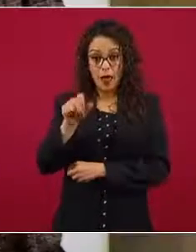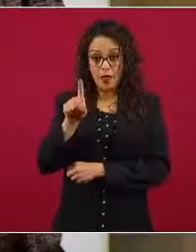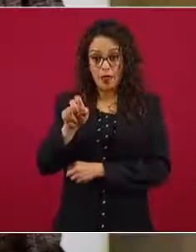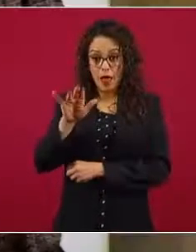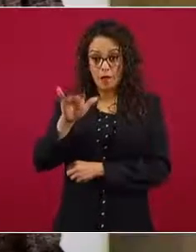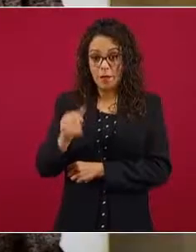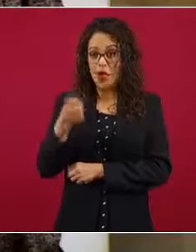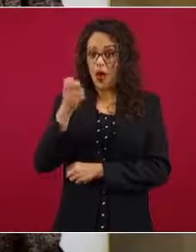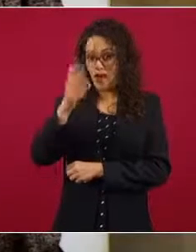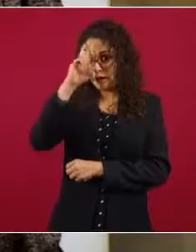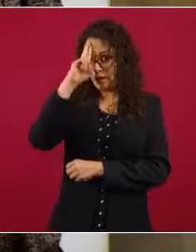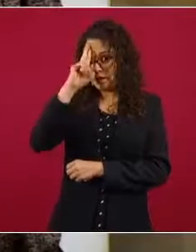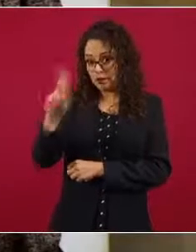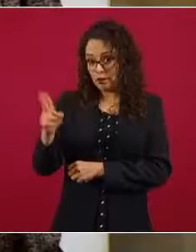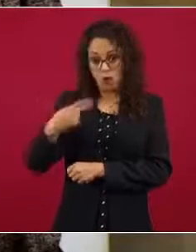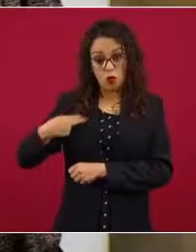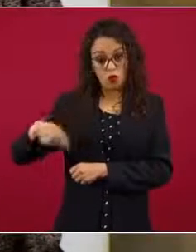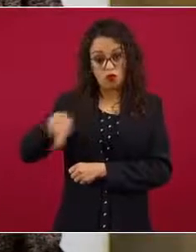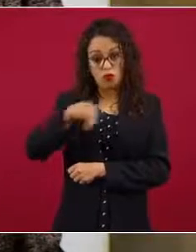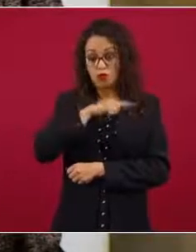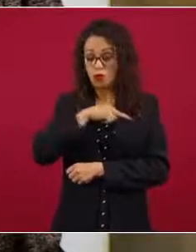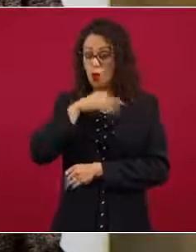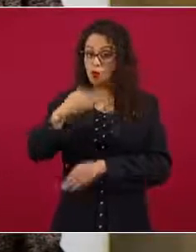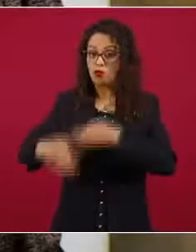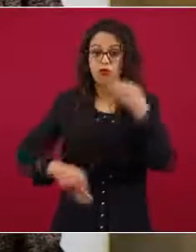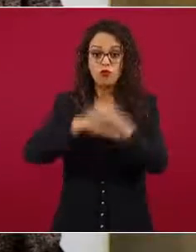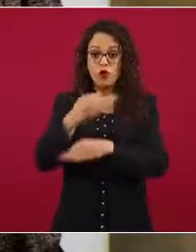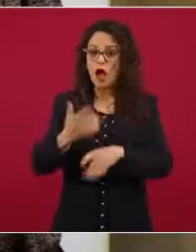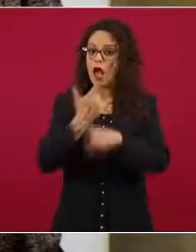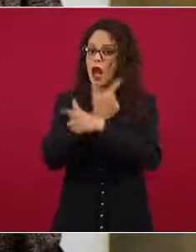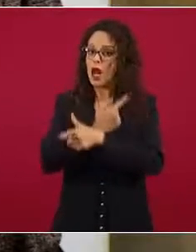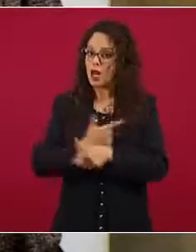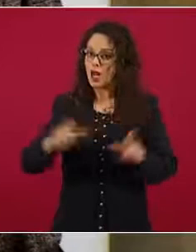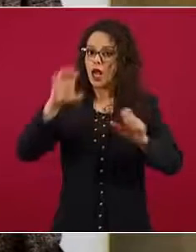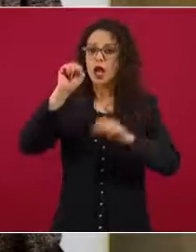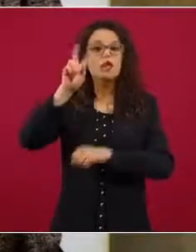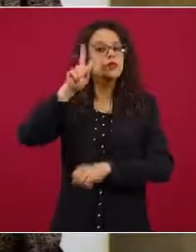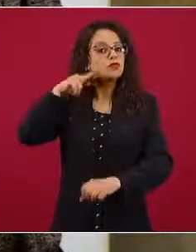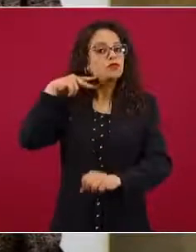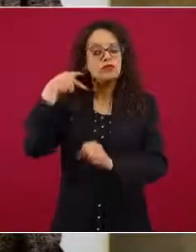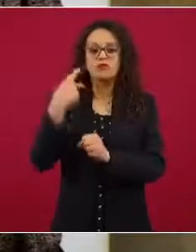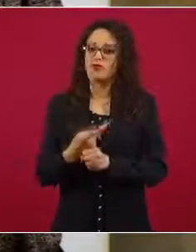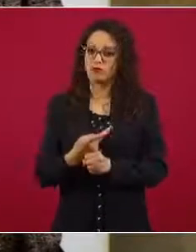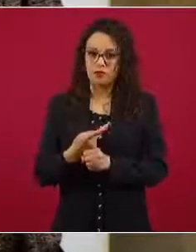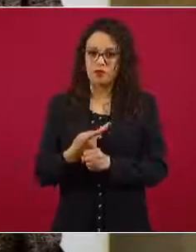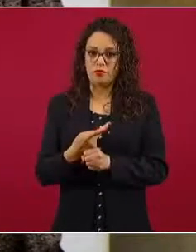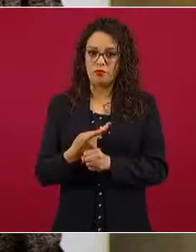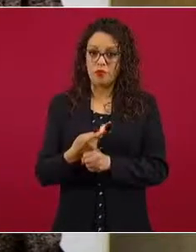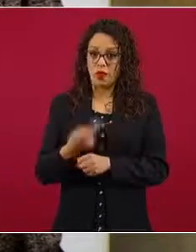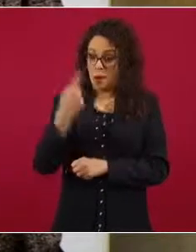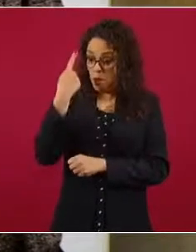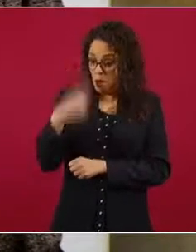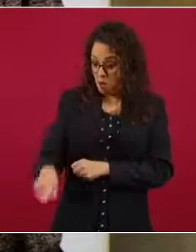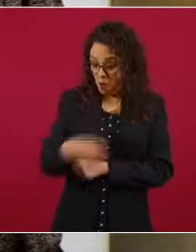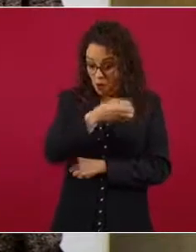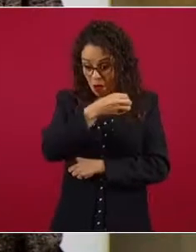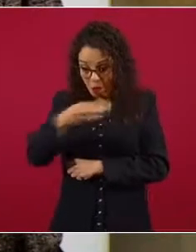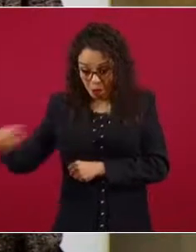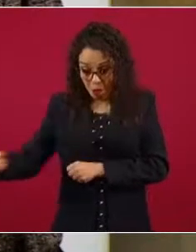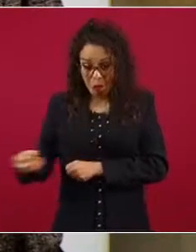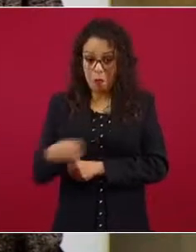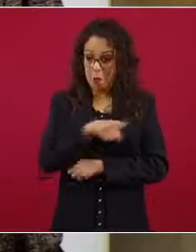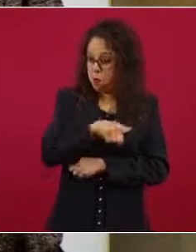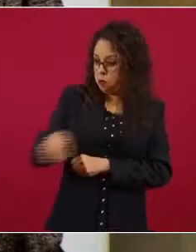sea, somos libres, todo es voluntario, nada por la fuerza, todo por la razón y el derecho.